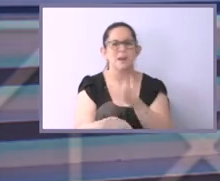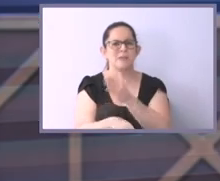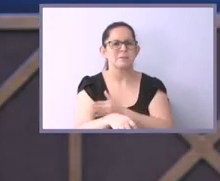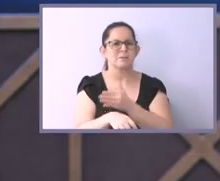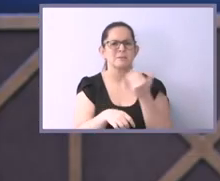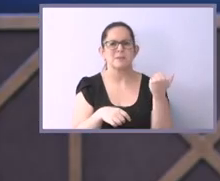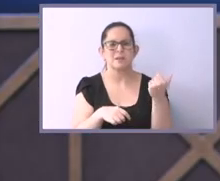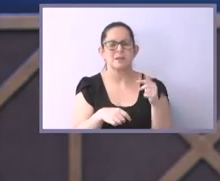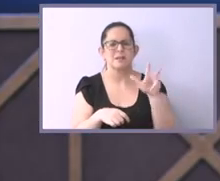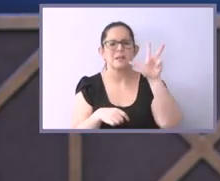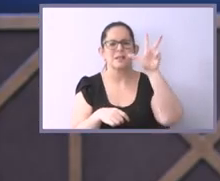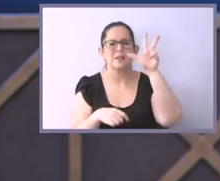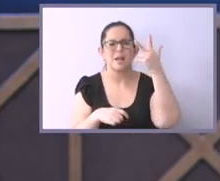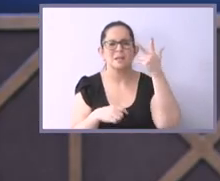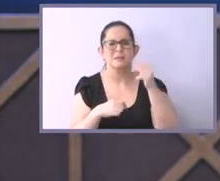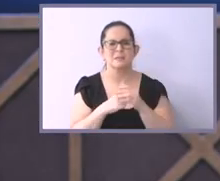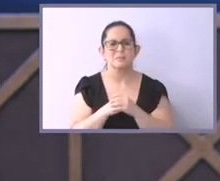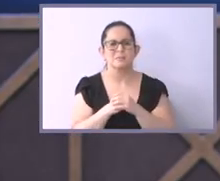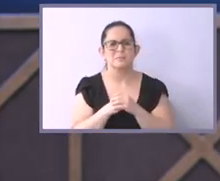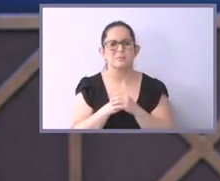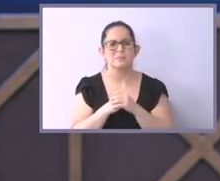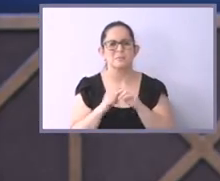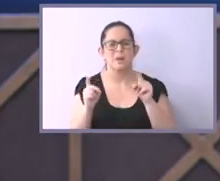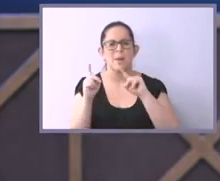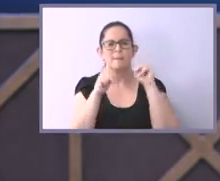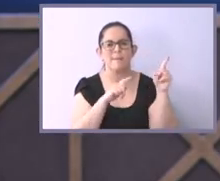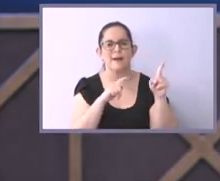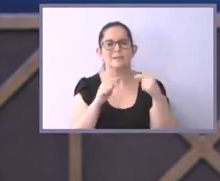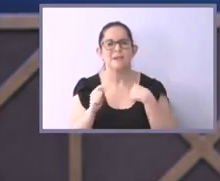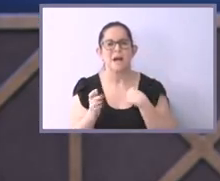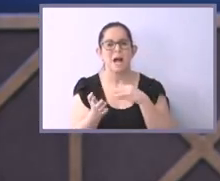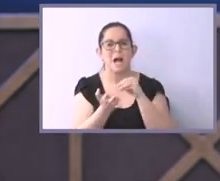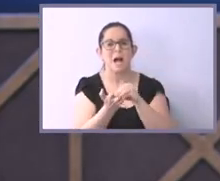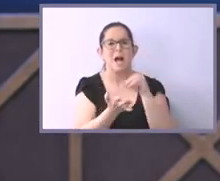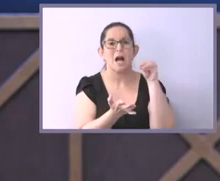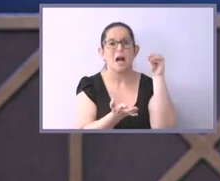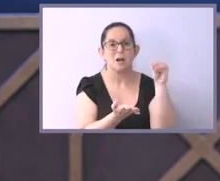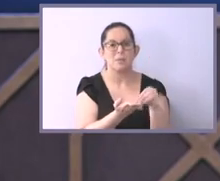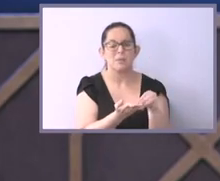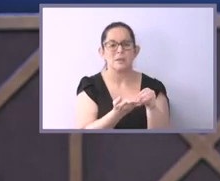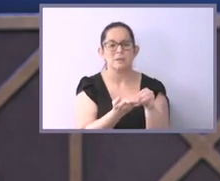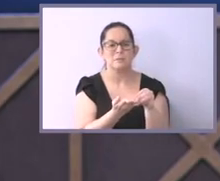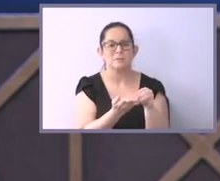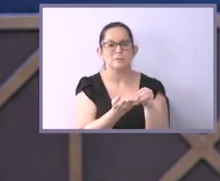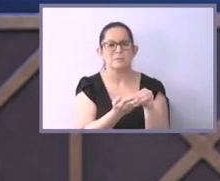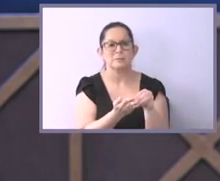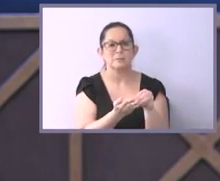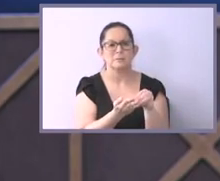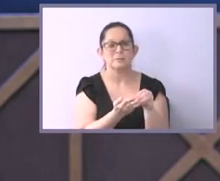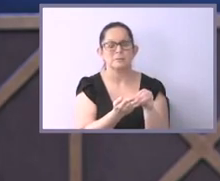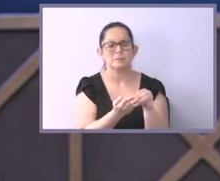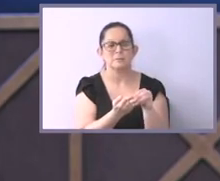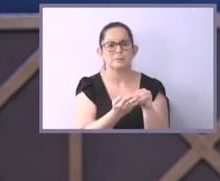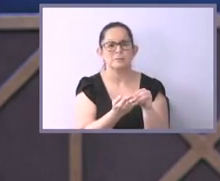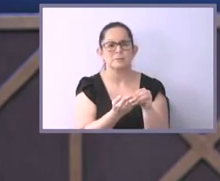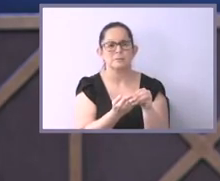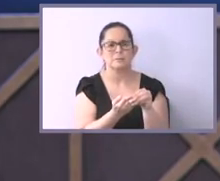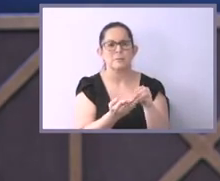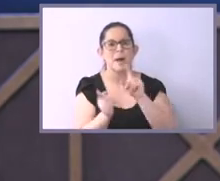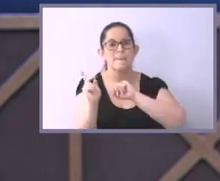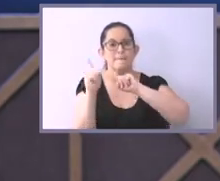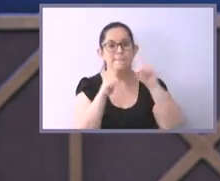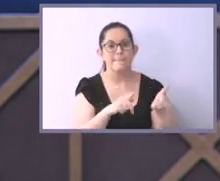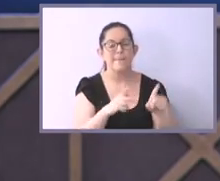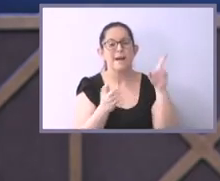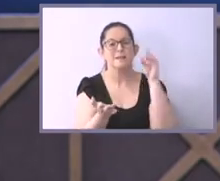antes. Número tres, vayan a comprar. Hey, no sé si alguien me está escuchando. Vayan